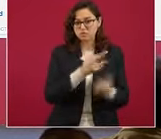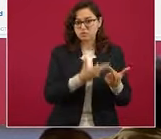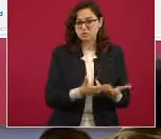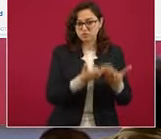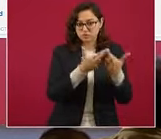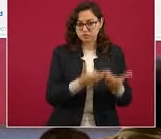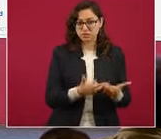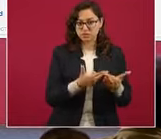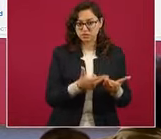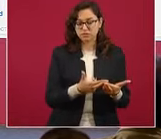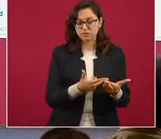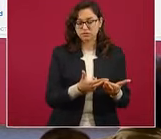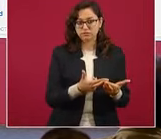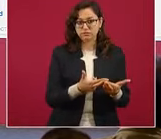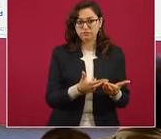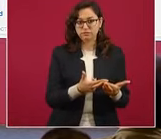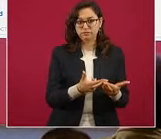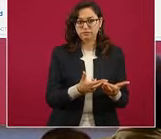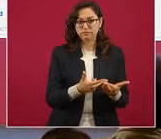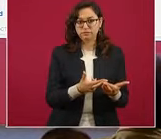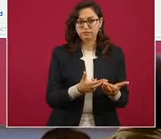de disponibilidad,